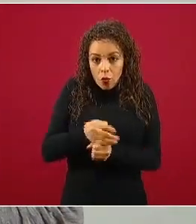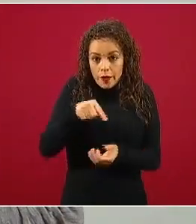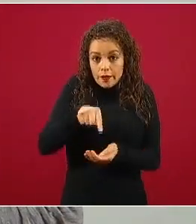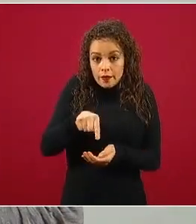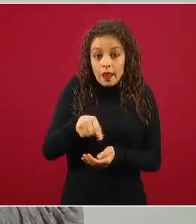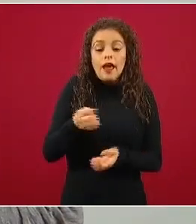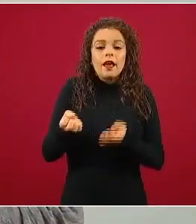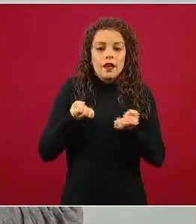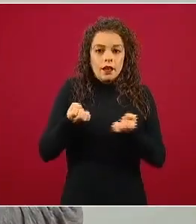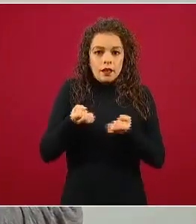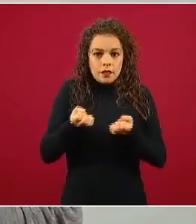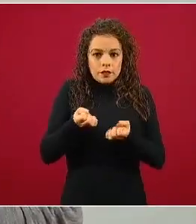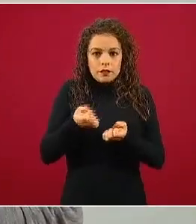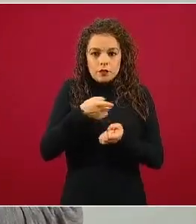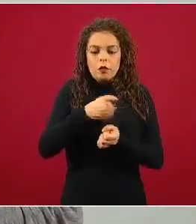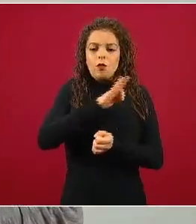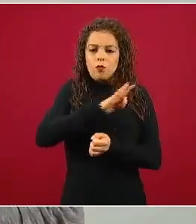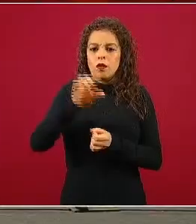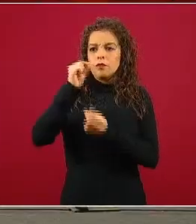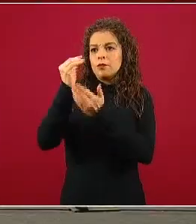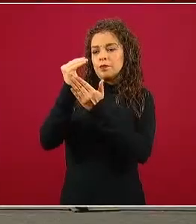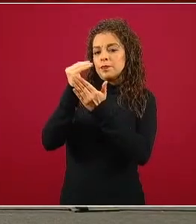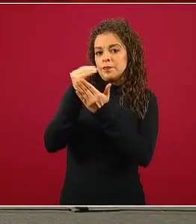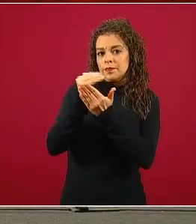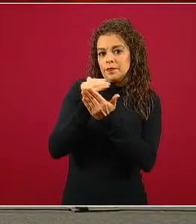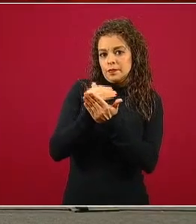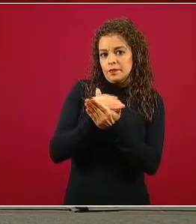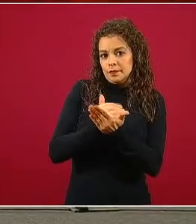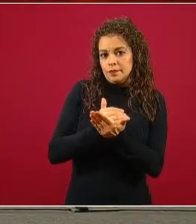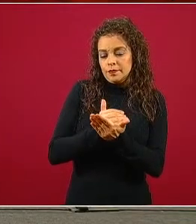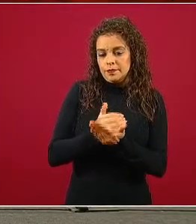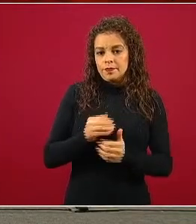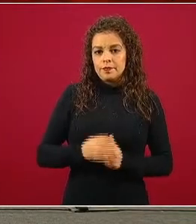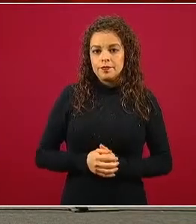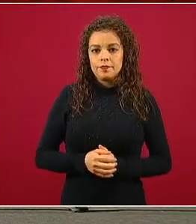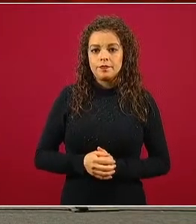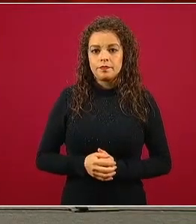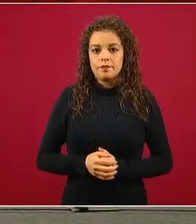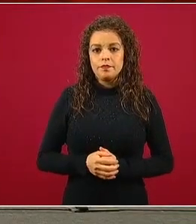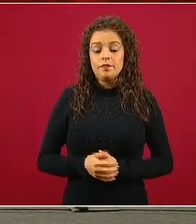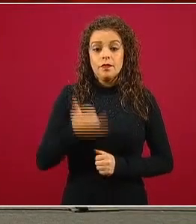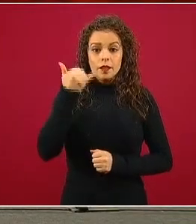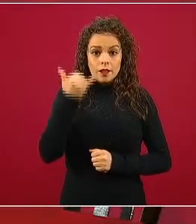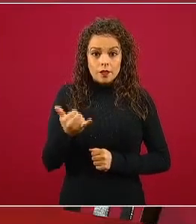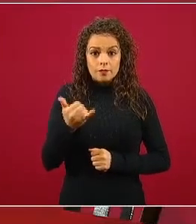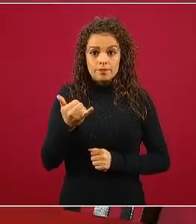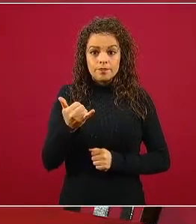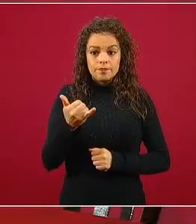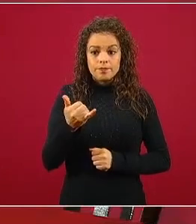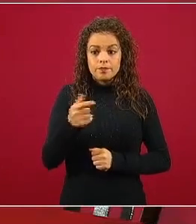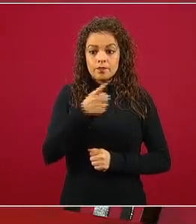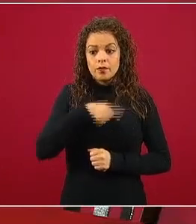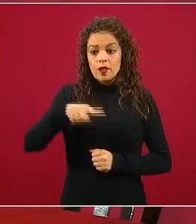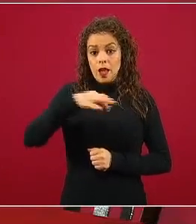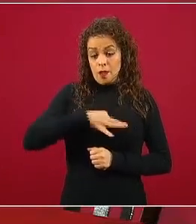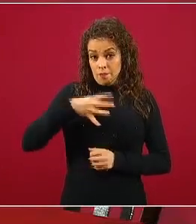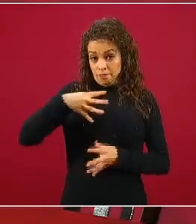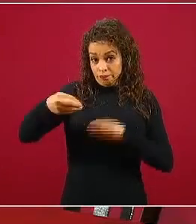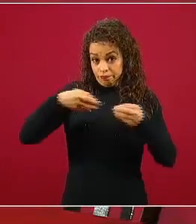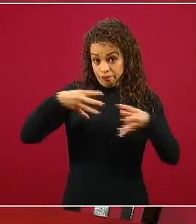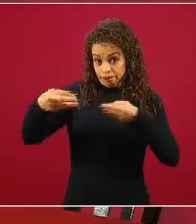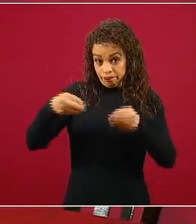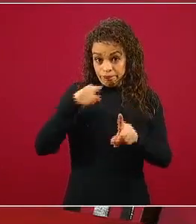para poder disminuir esto. Pero finalmente, algo que también se ha manifestado específicamente aterrizado, las epidemias